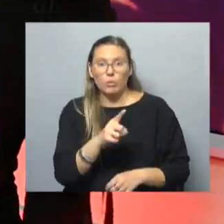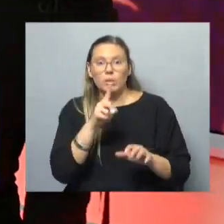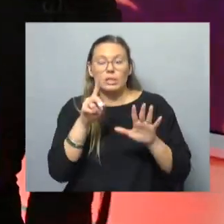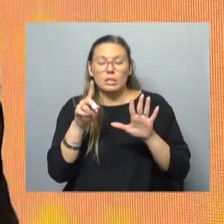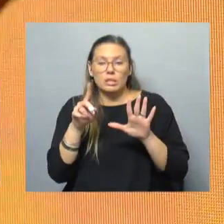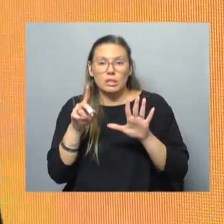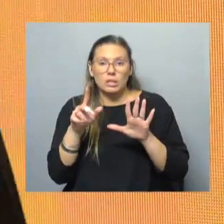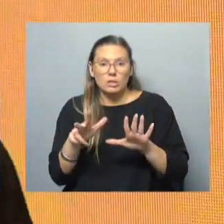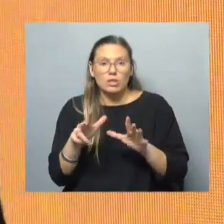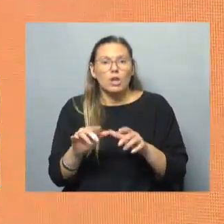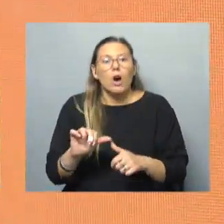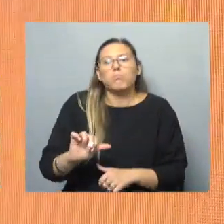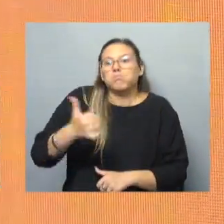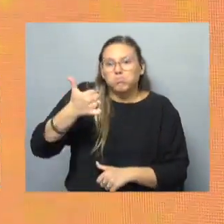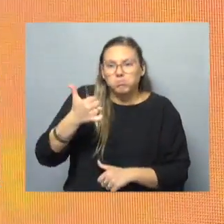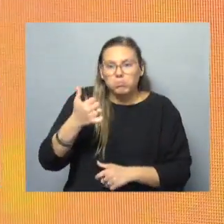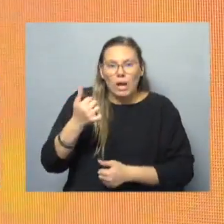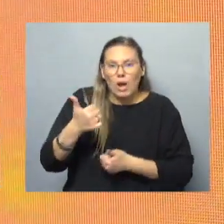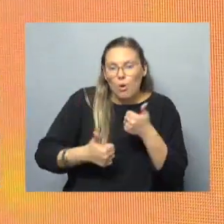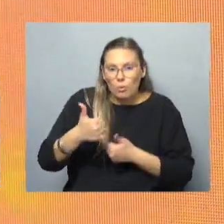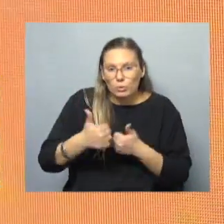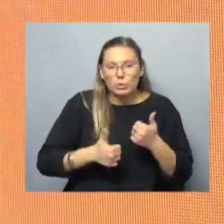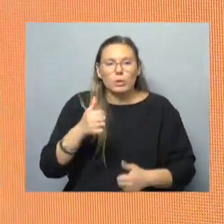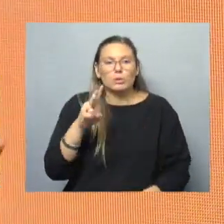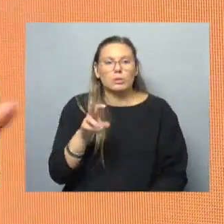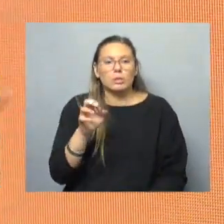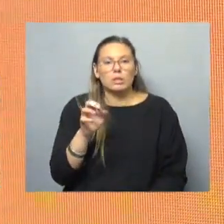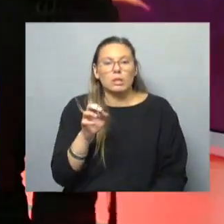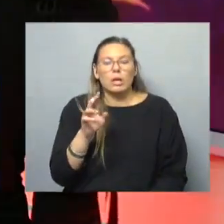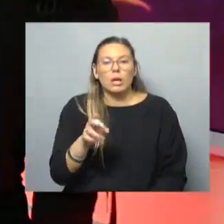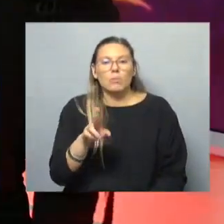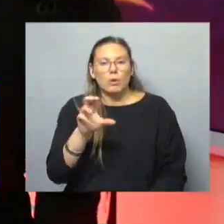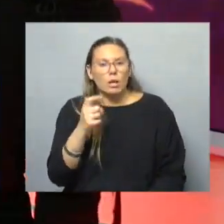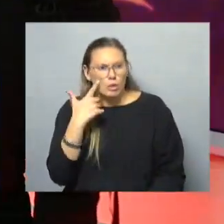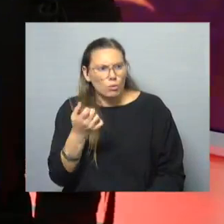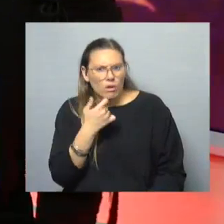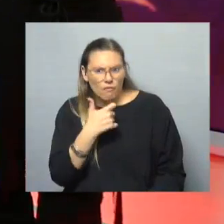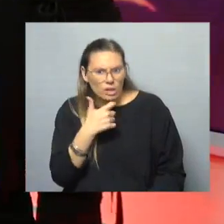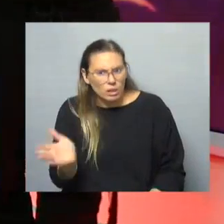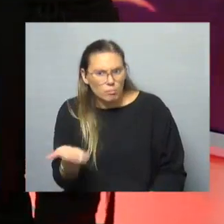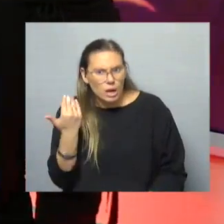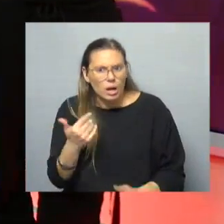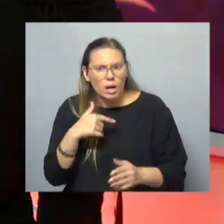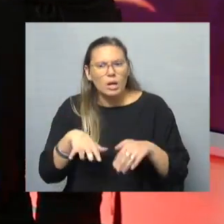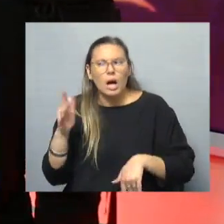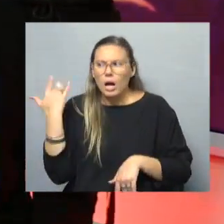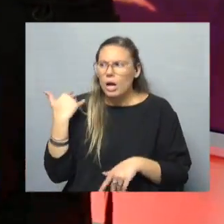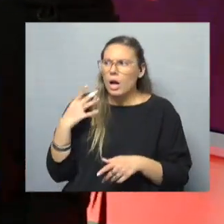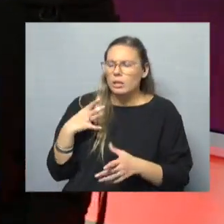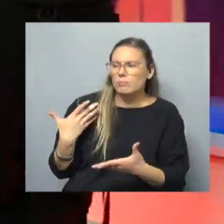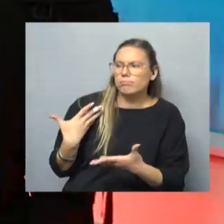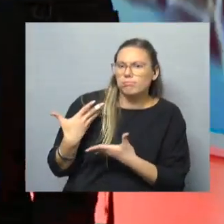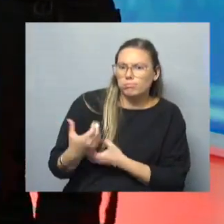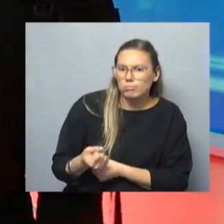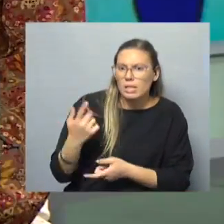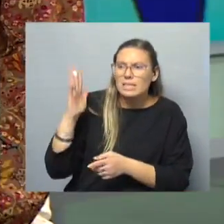primeras batallas de Vogue allá que se hicieron y se dio cuenta que faltaba eso, como todo lo que venía detrás. Saber más